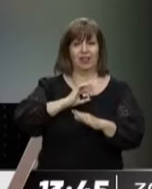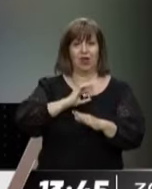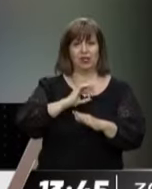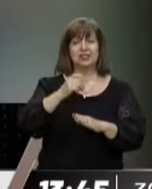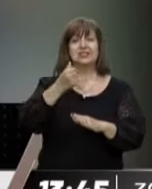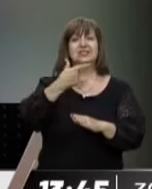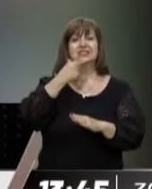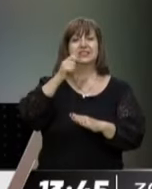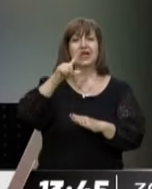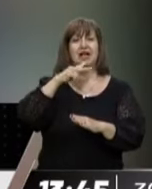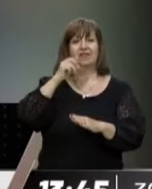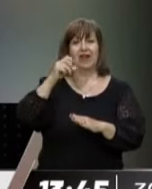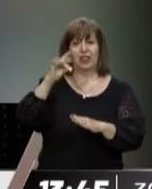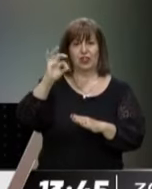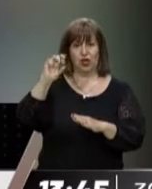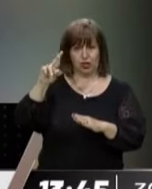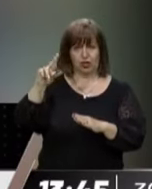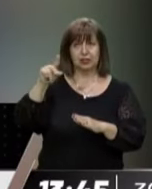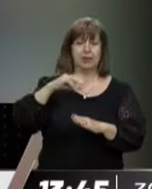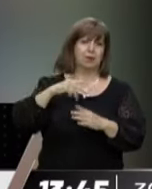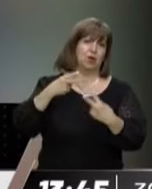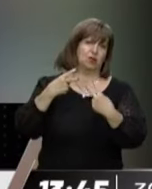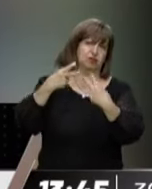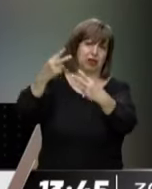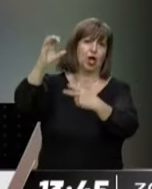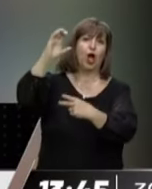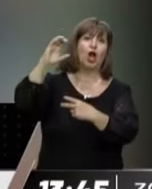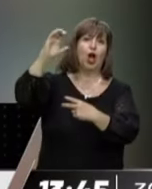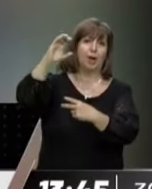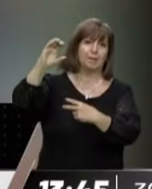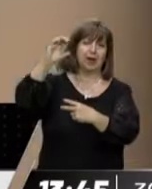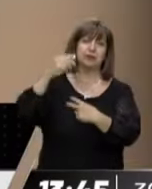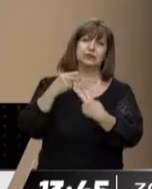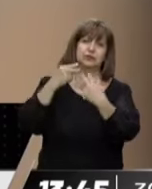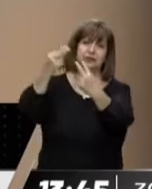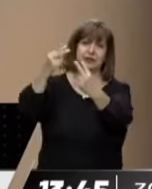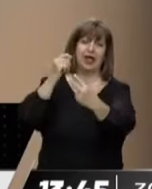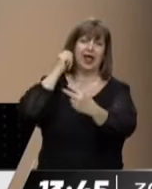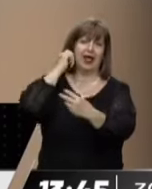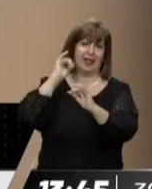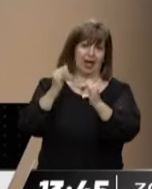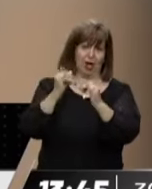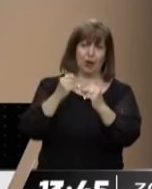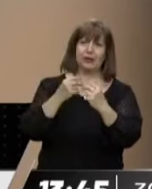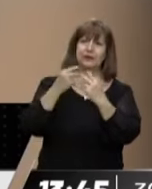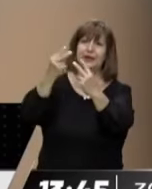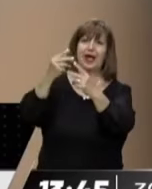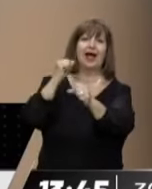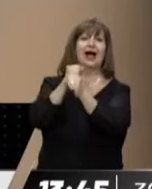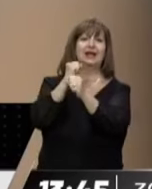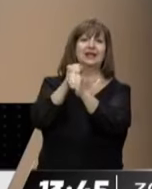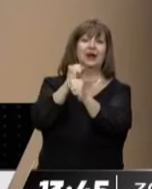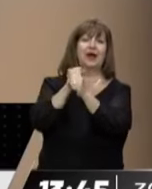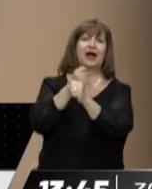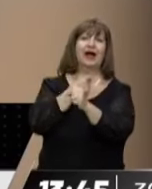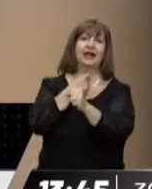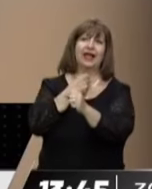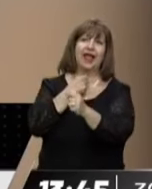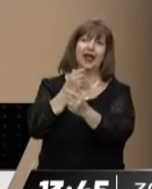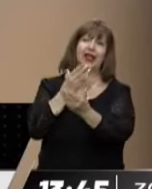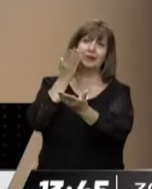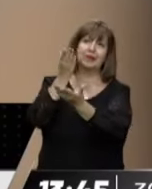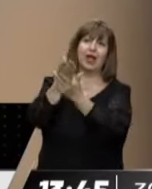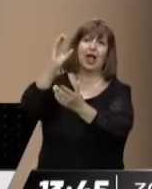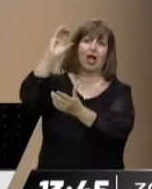trabajaba para algunos colombianos que tenían algunos negocios. Él era una especie de cobrador, si se